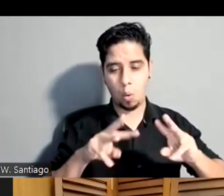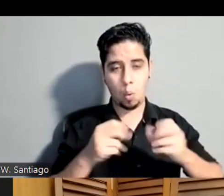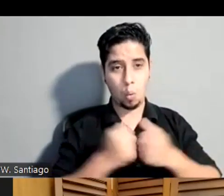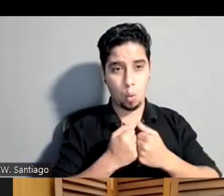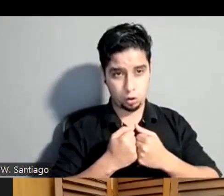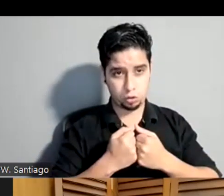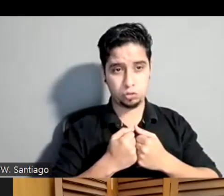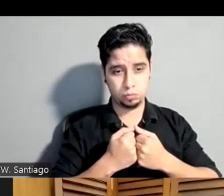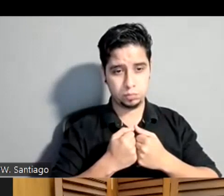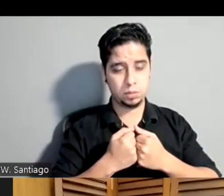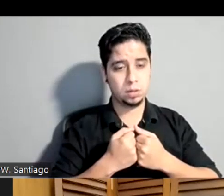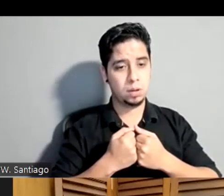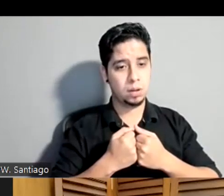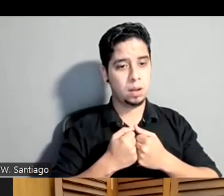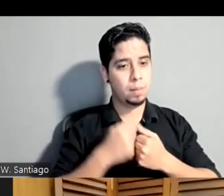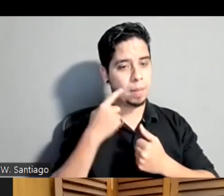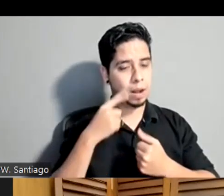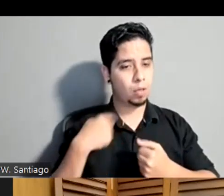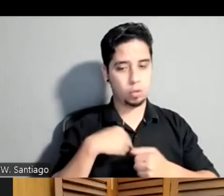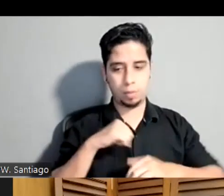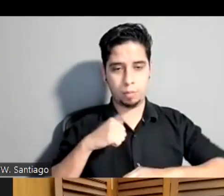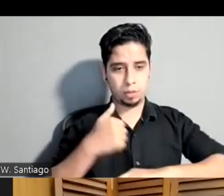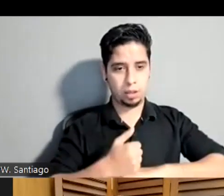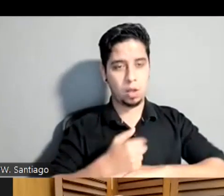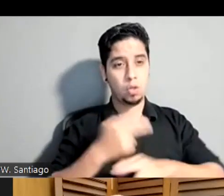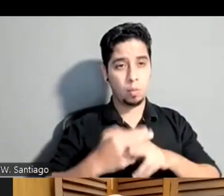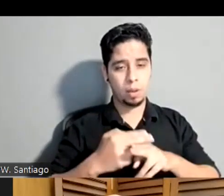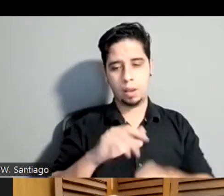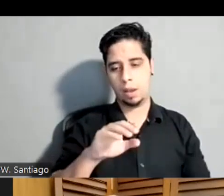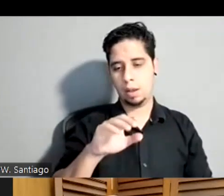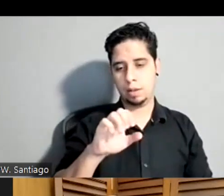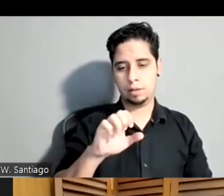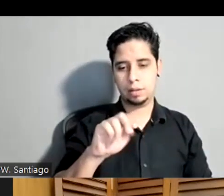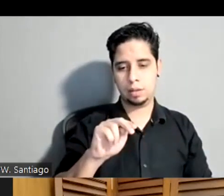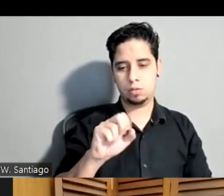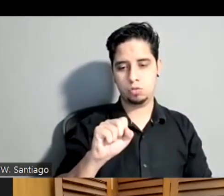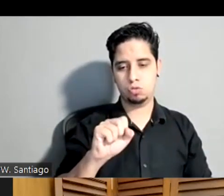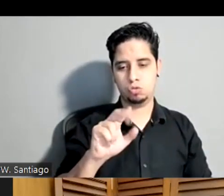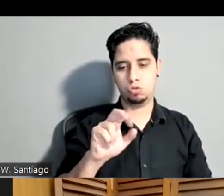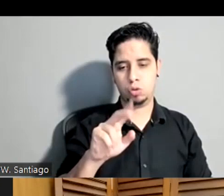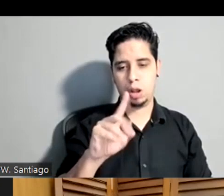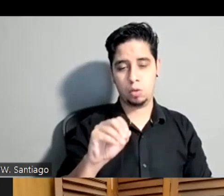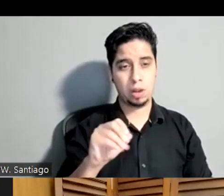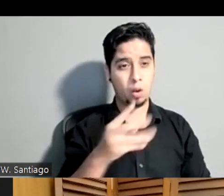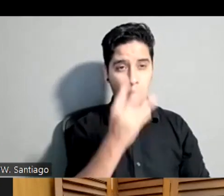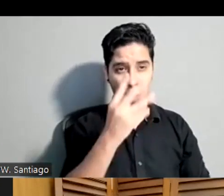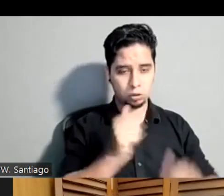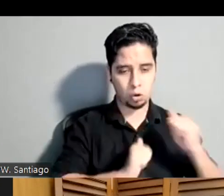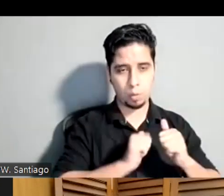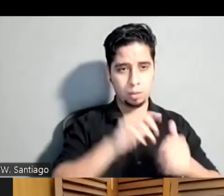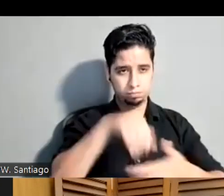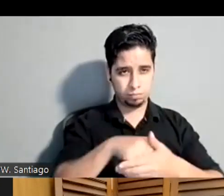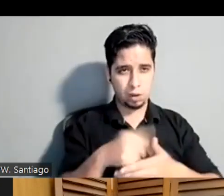montaje, que se llamaba Censurado, ajá. Que fueron 4 piezas de Roberto. Y Roberto